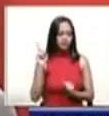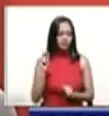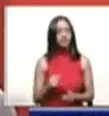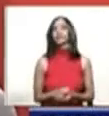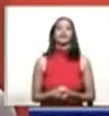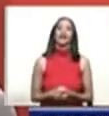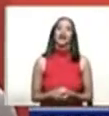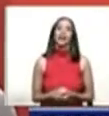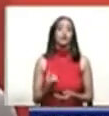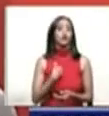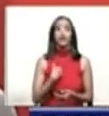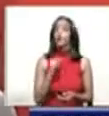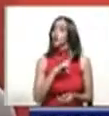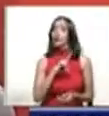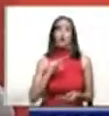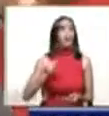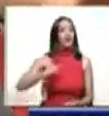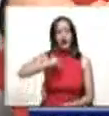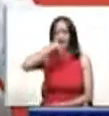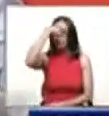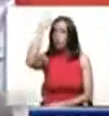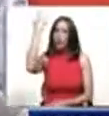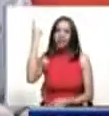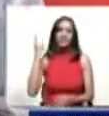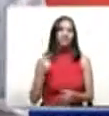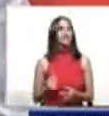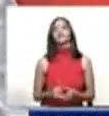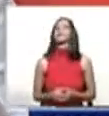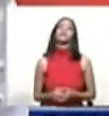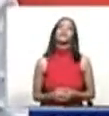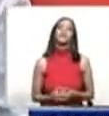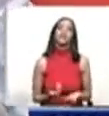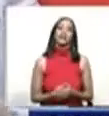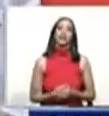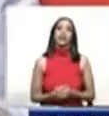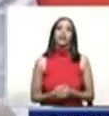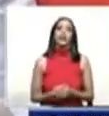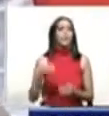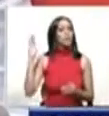no me avergüenzo. La muerte no nos ha derrotado, señores. Vale un pelo.